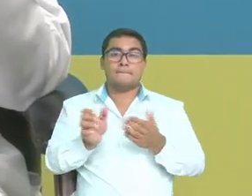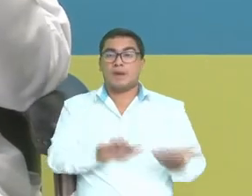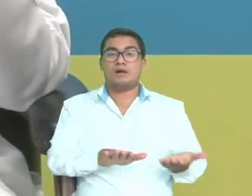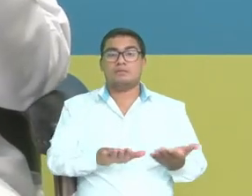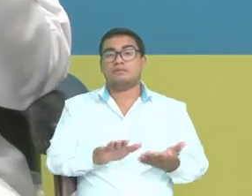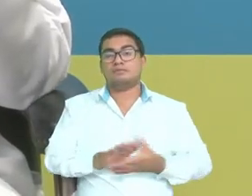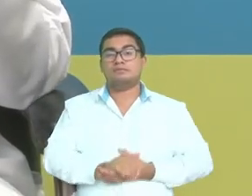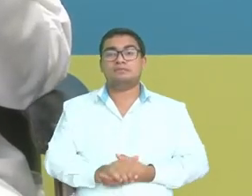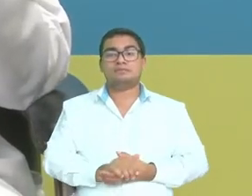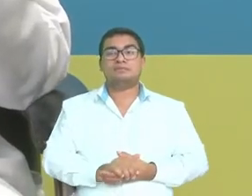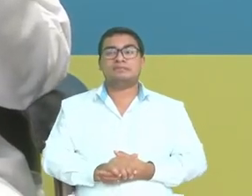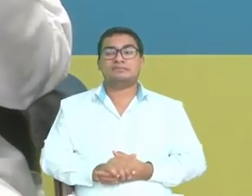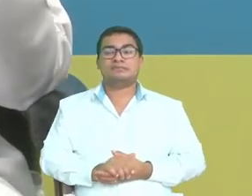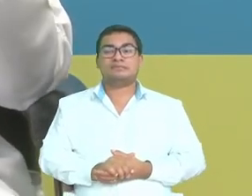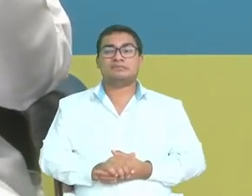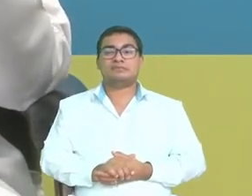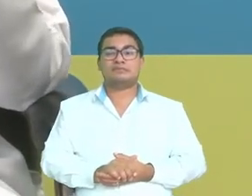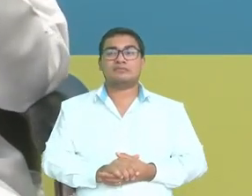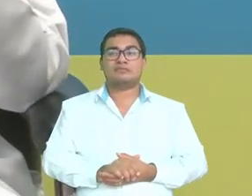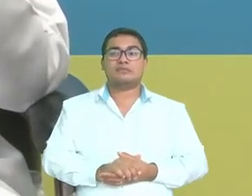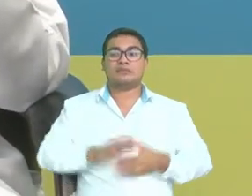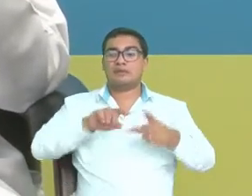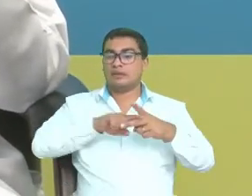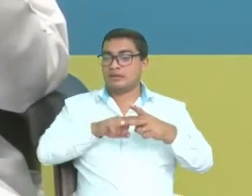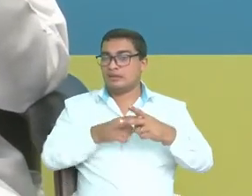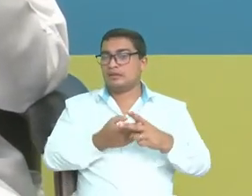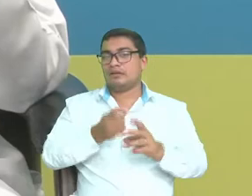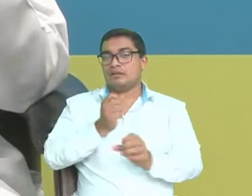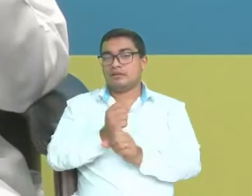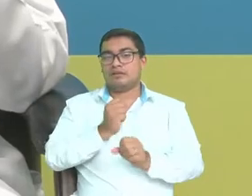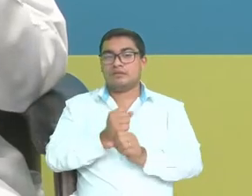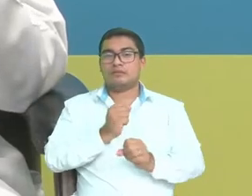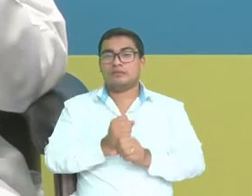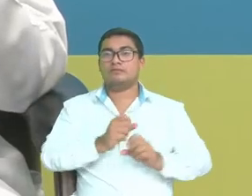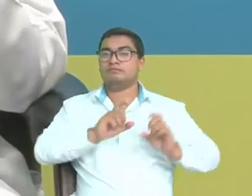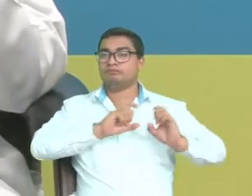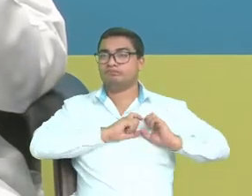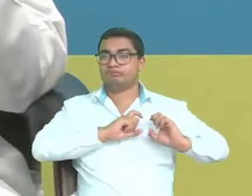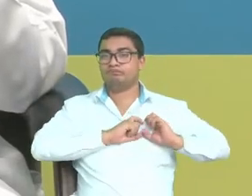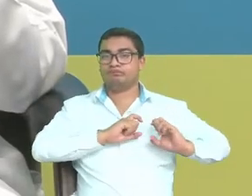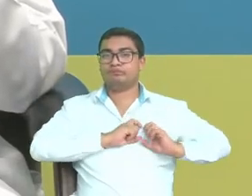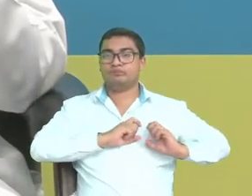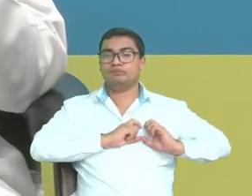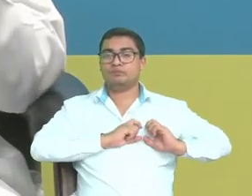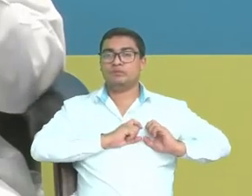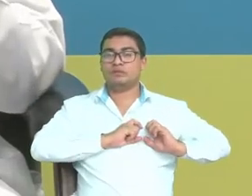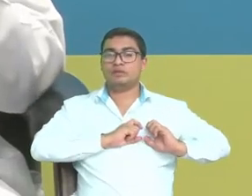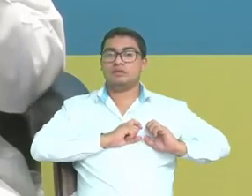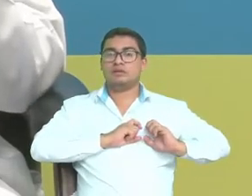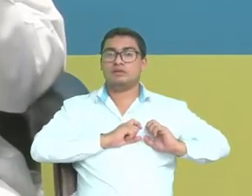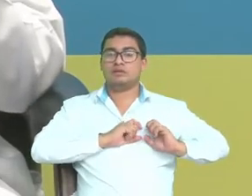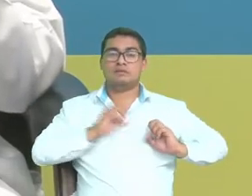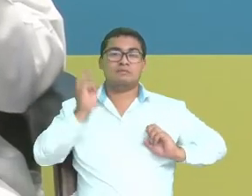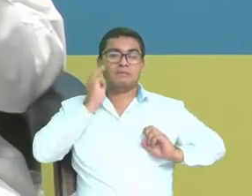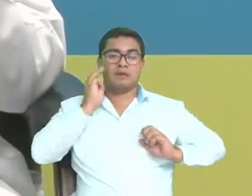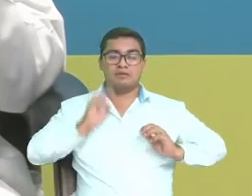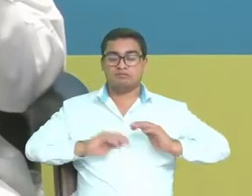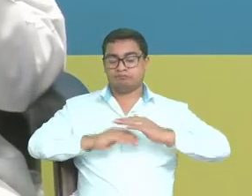es la vida, ¿no? Entonces, cuando comienza a funcionar, comienza en útero, la madre ya a las